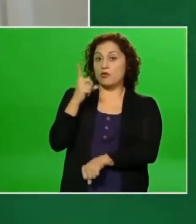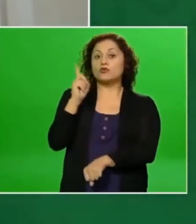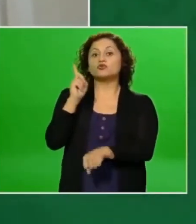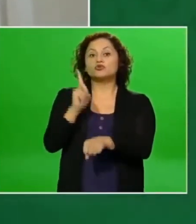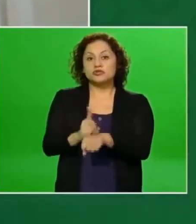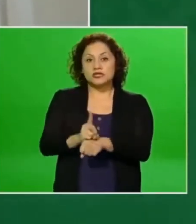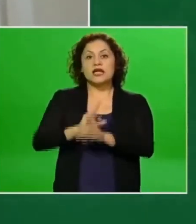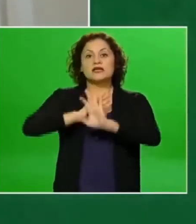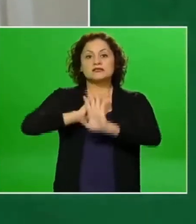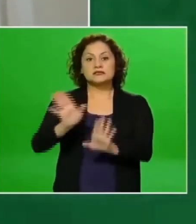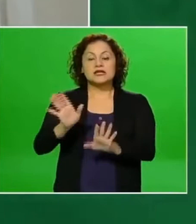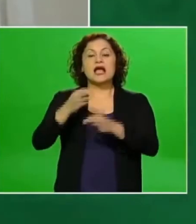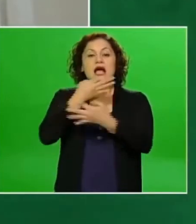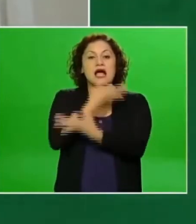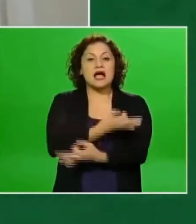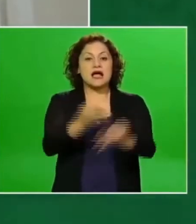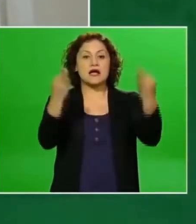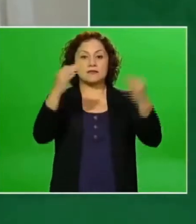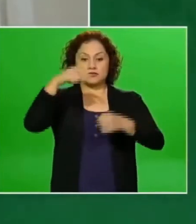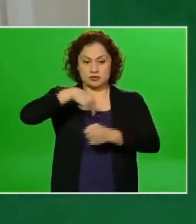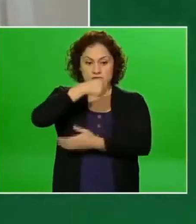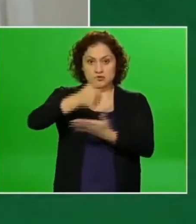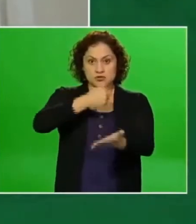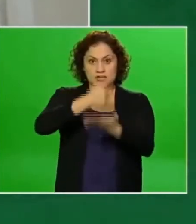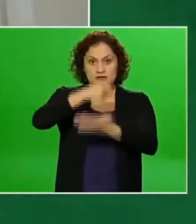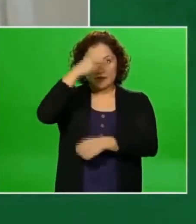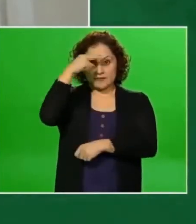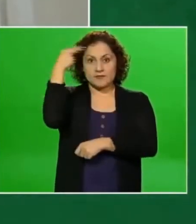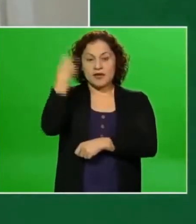regresaremos a clases en la Ciudad de México,